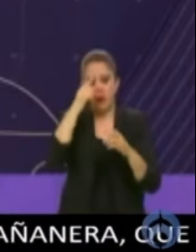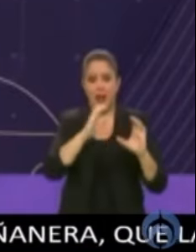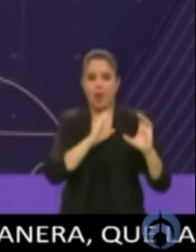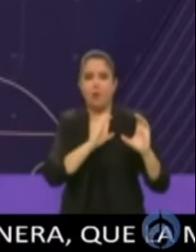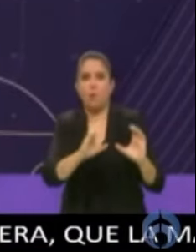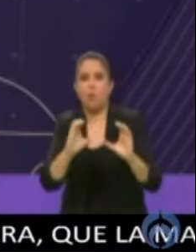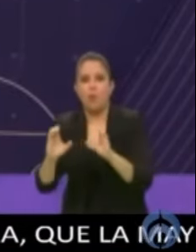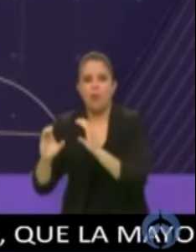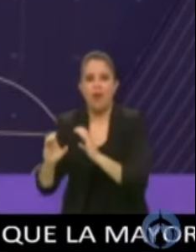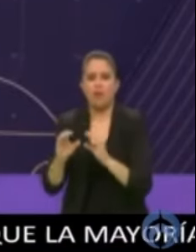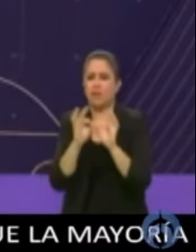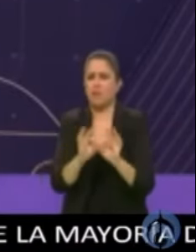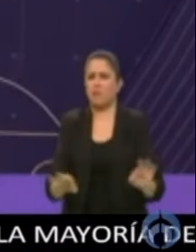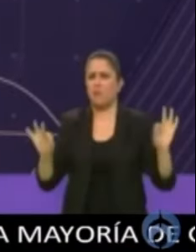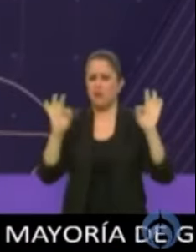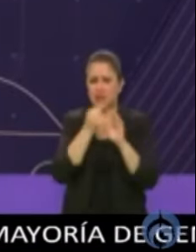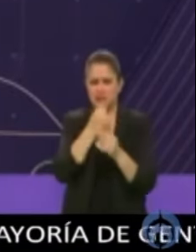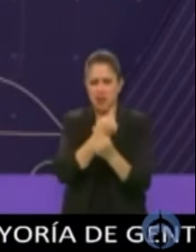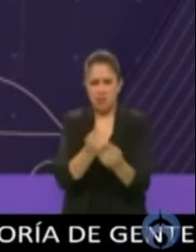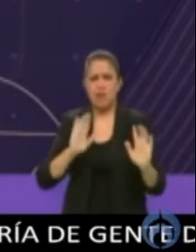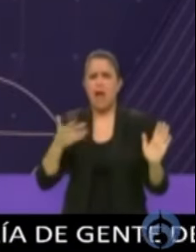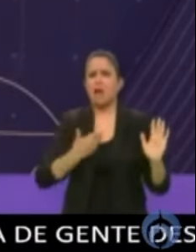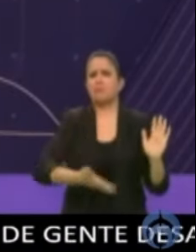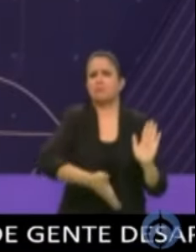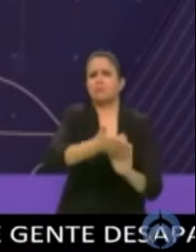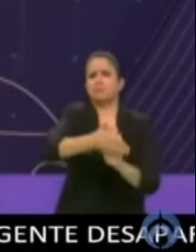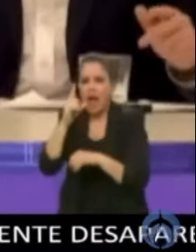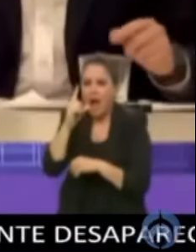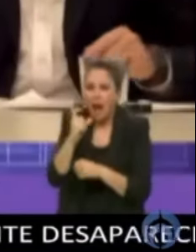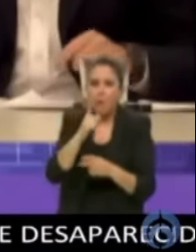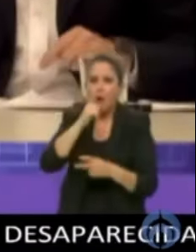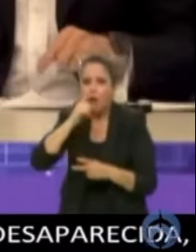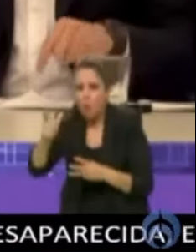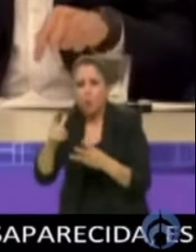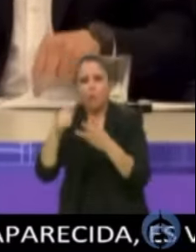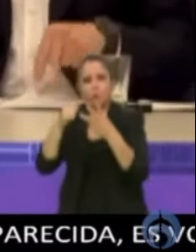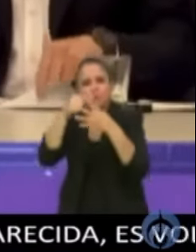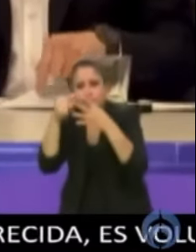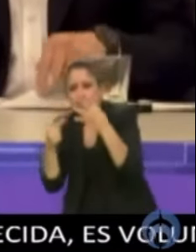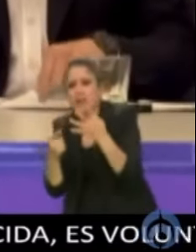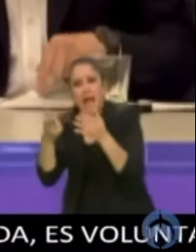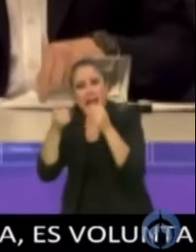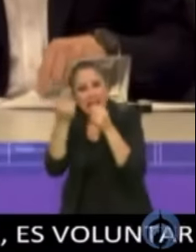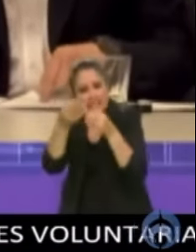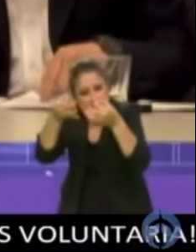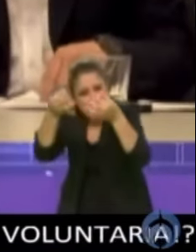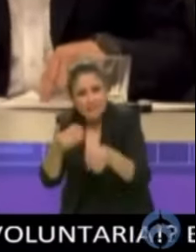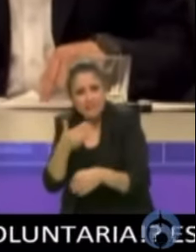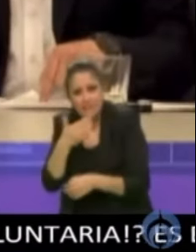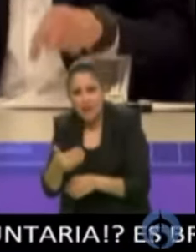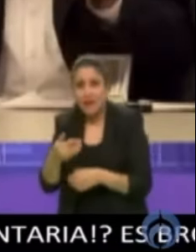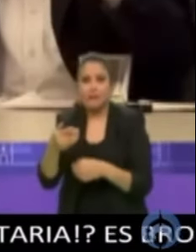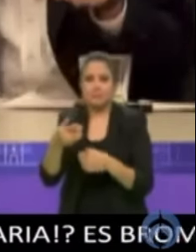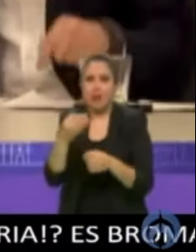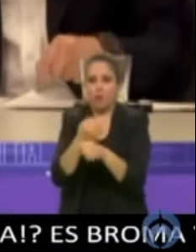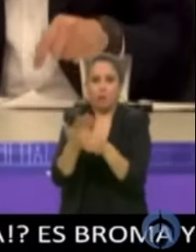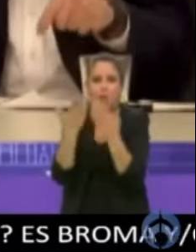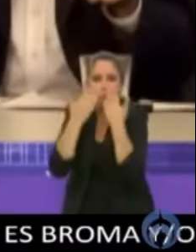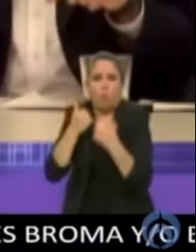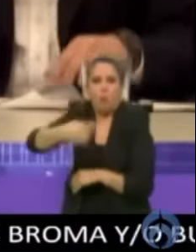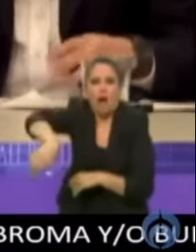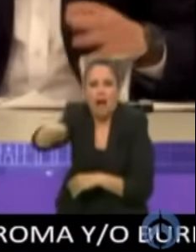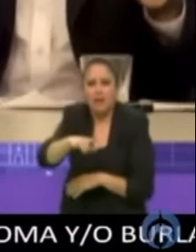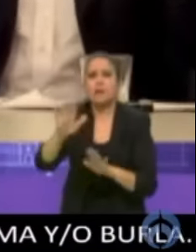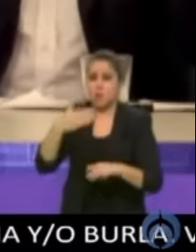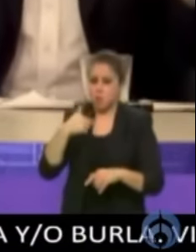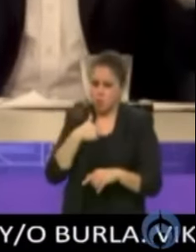le llaman, todos los comentaristas, o la mayoría, dice la derecha que nos favorecen, pues, para